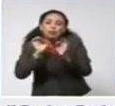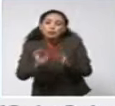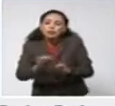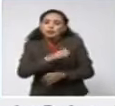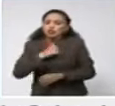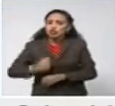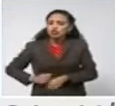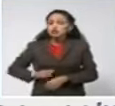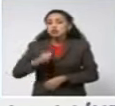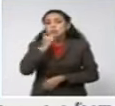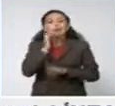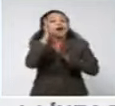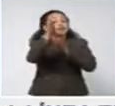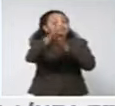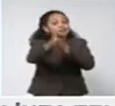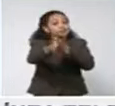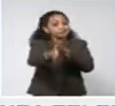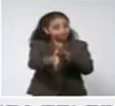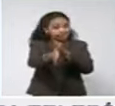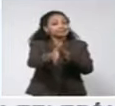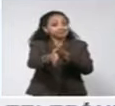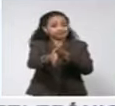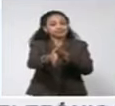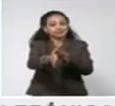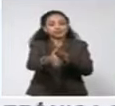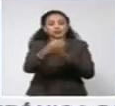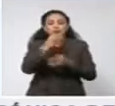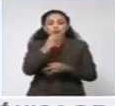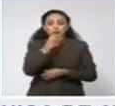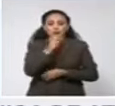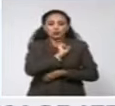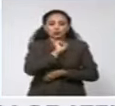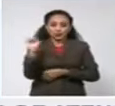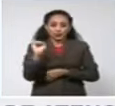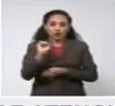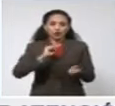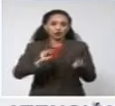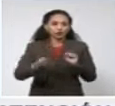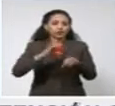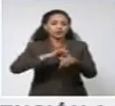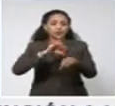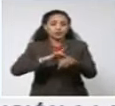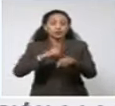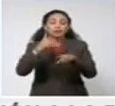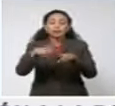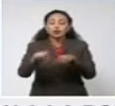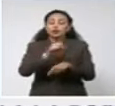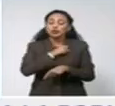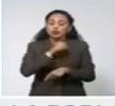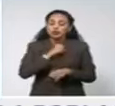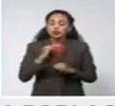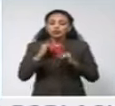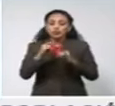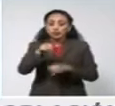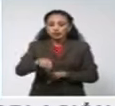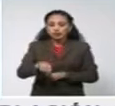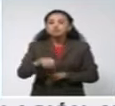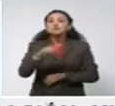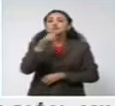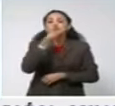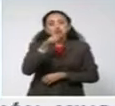disciplinado, pues tal vez ayuden, pero lo que quiero resaltar con esto es que se puede